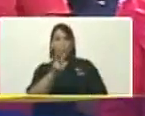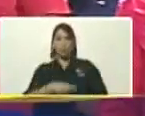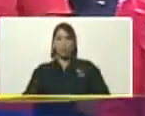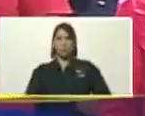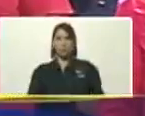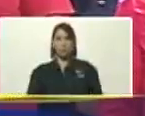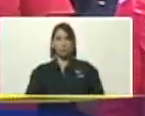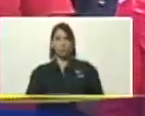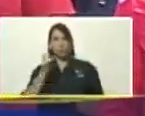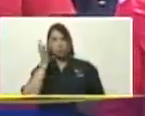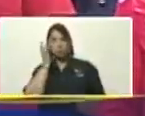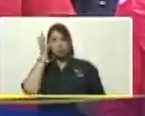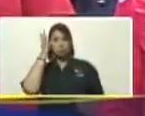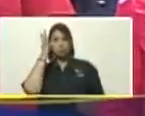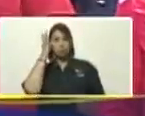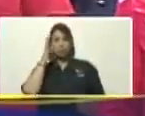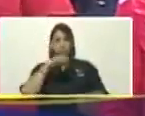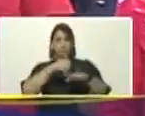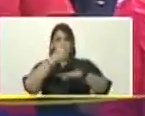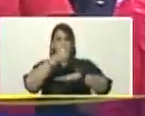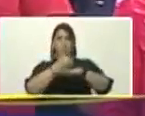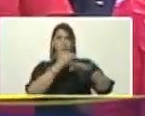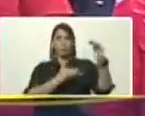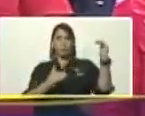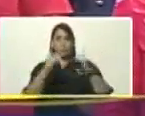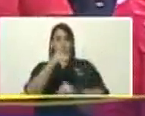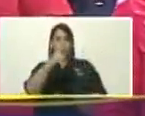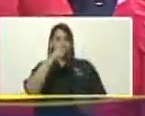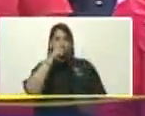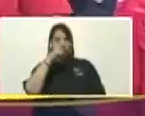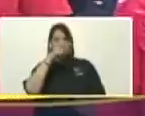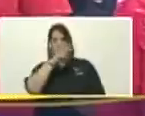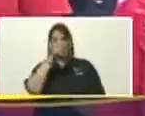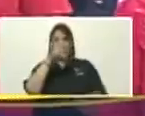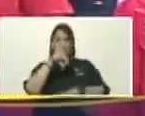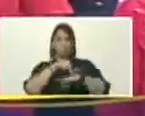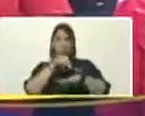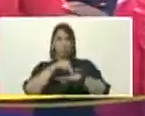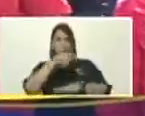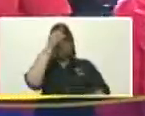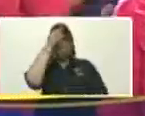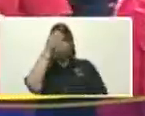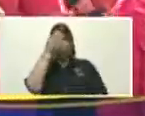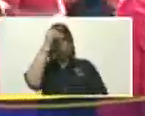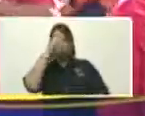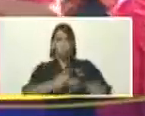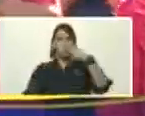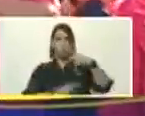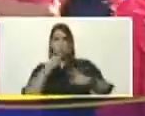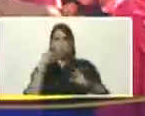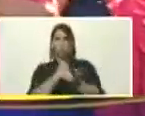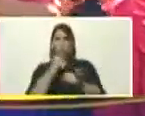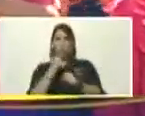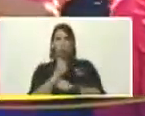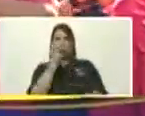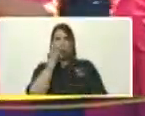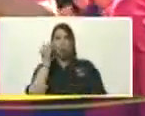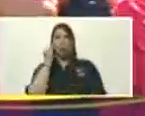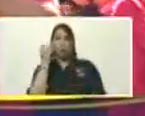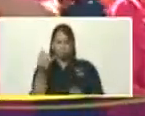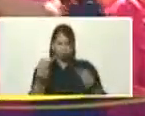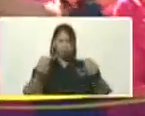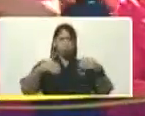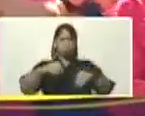La creación de una superintendencia nacional de los consejos productivos de trabajadores, estoy de